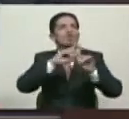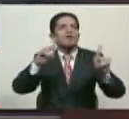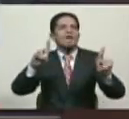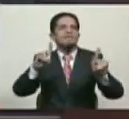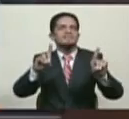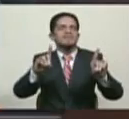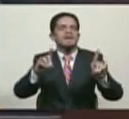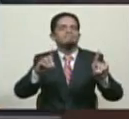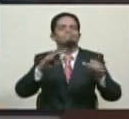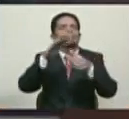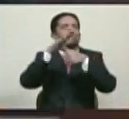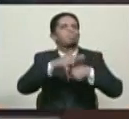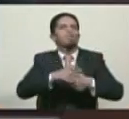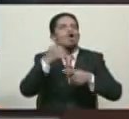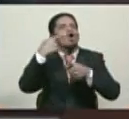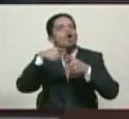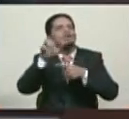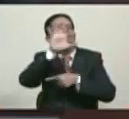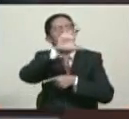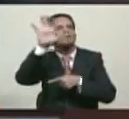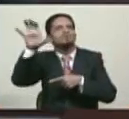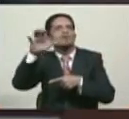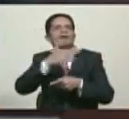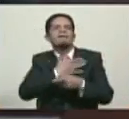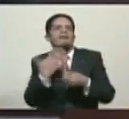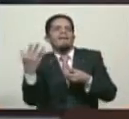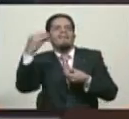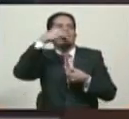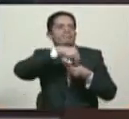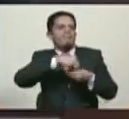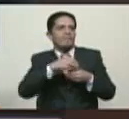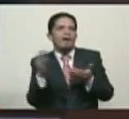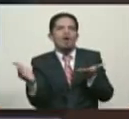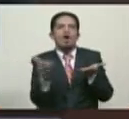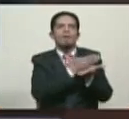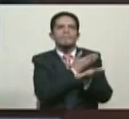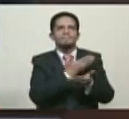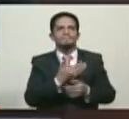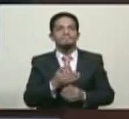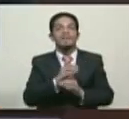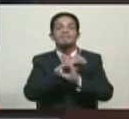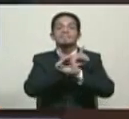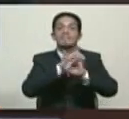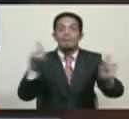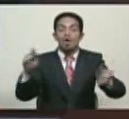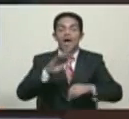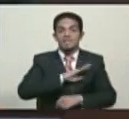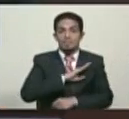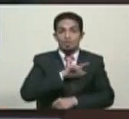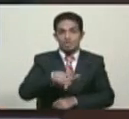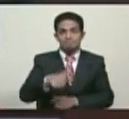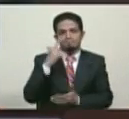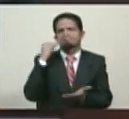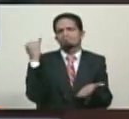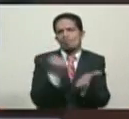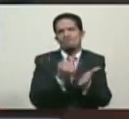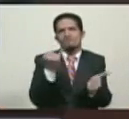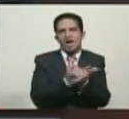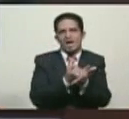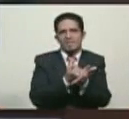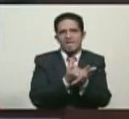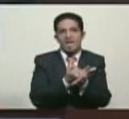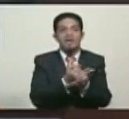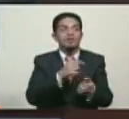aventurero de aquellos que avizoran los atajos golpistas. Nuestra democracia está más que probada y nuestra